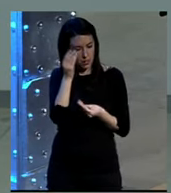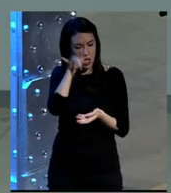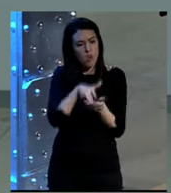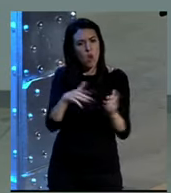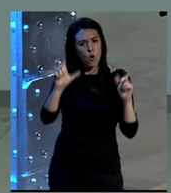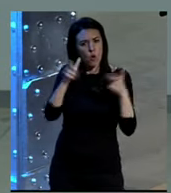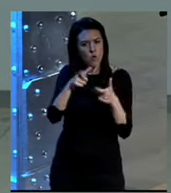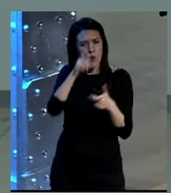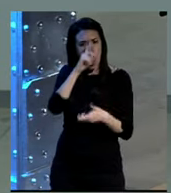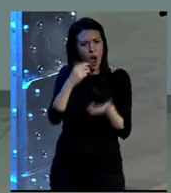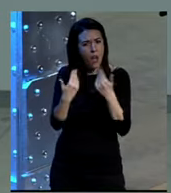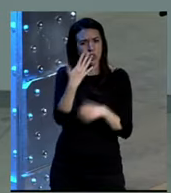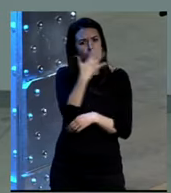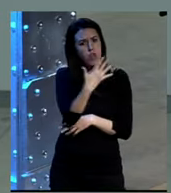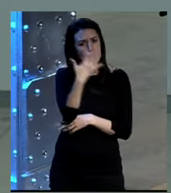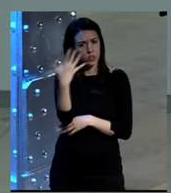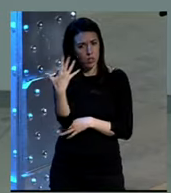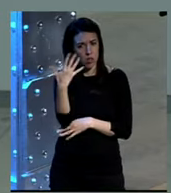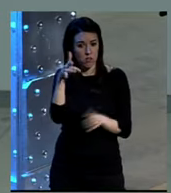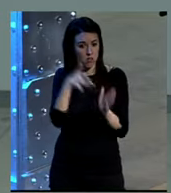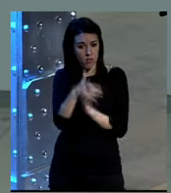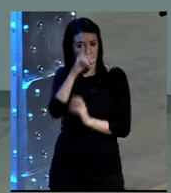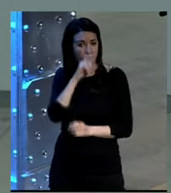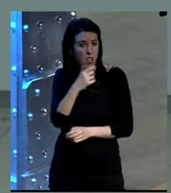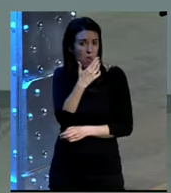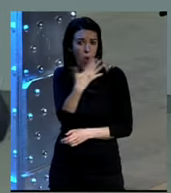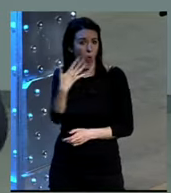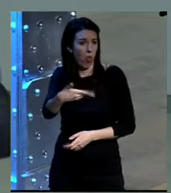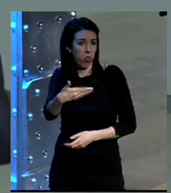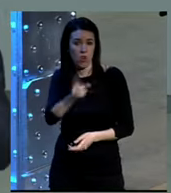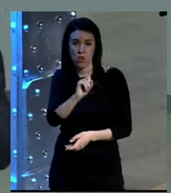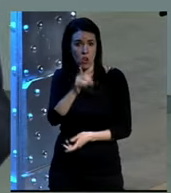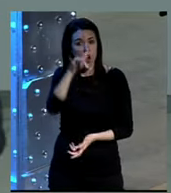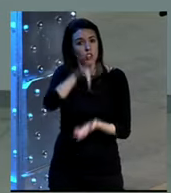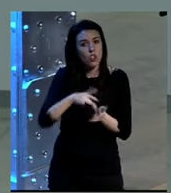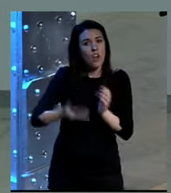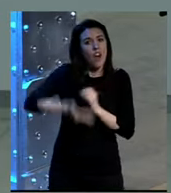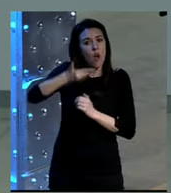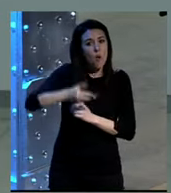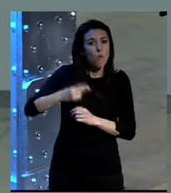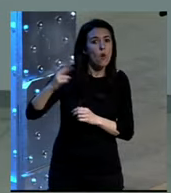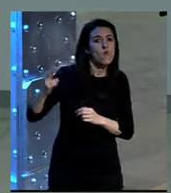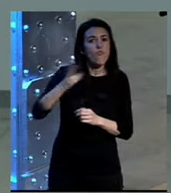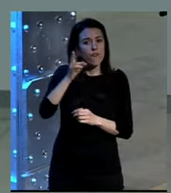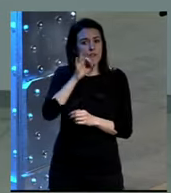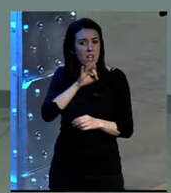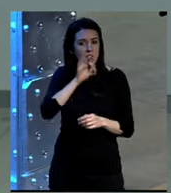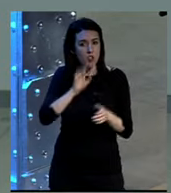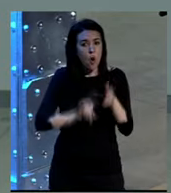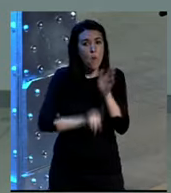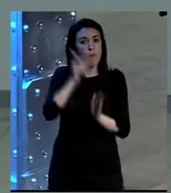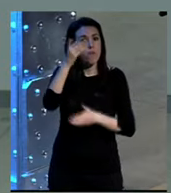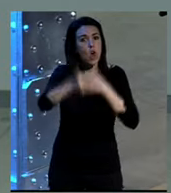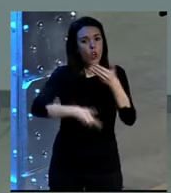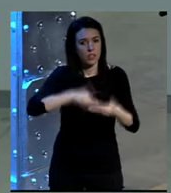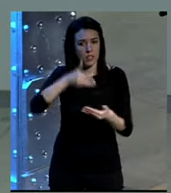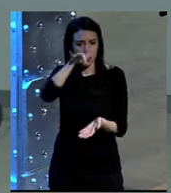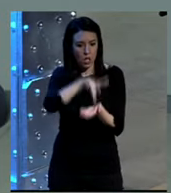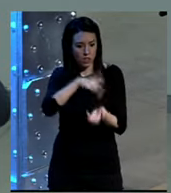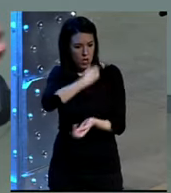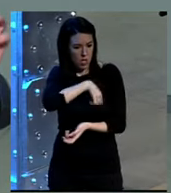año 55, que no era un año cualquiera, era un año muy importante porque era el bienio progresista en el que ocurrieron en España